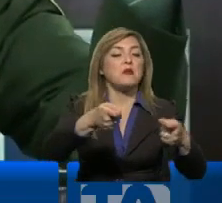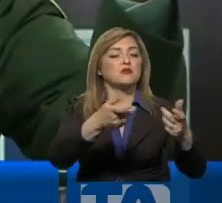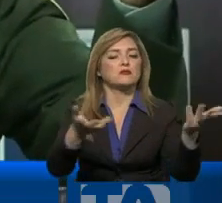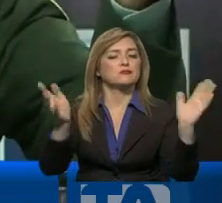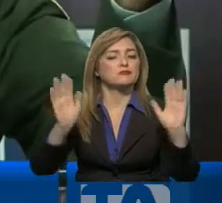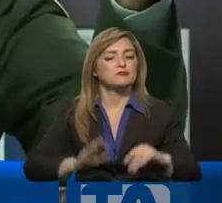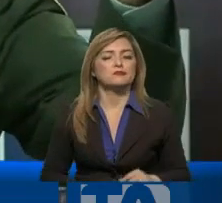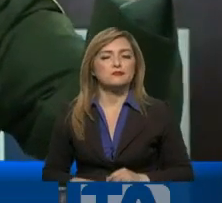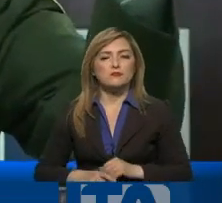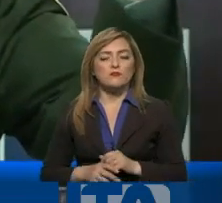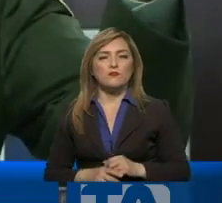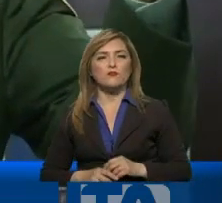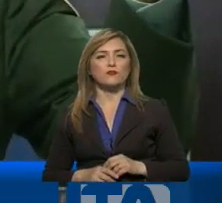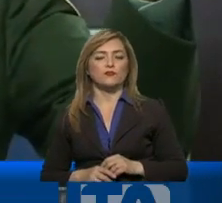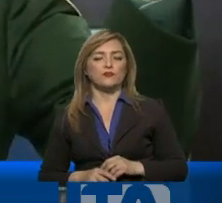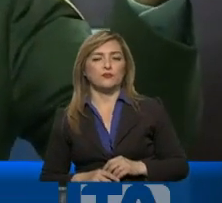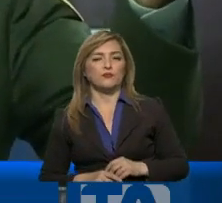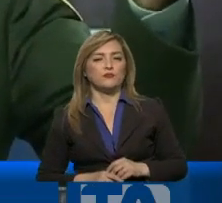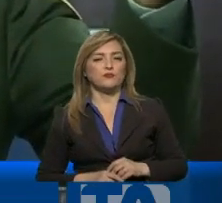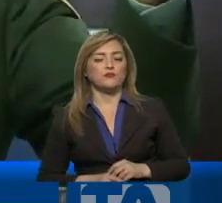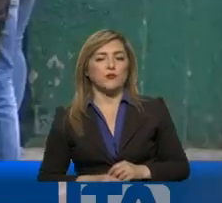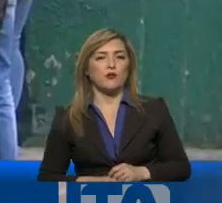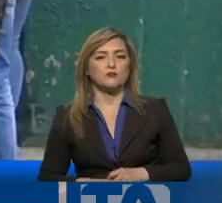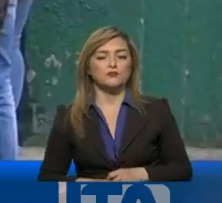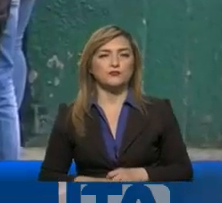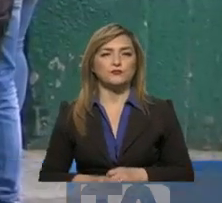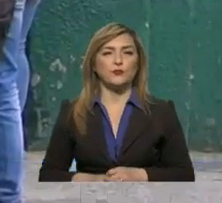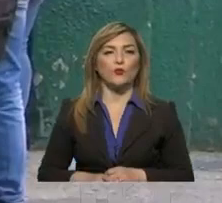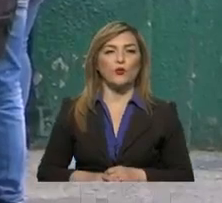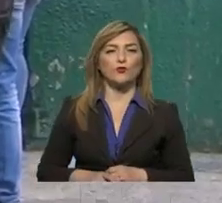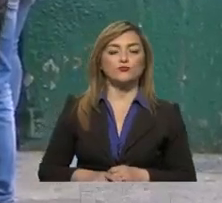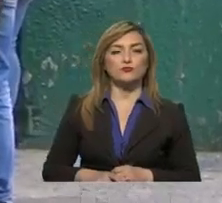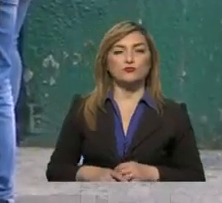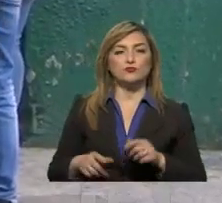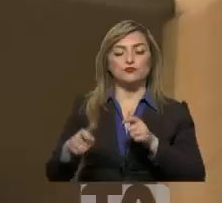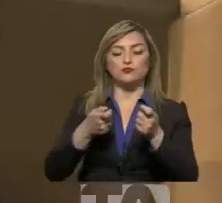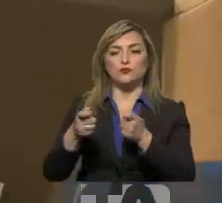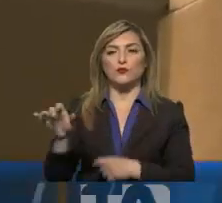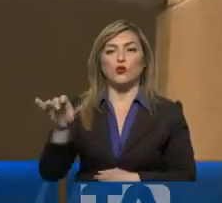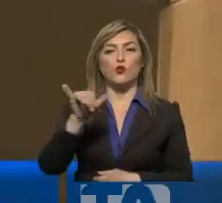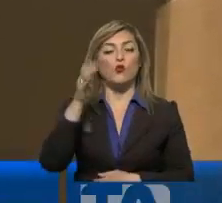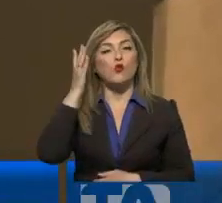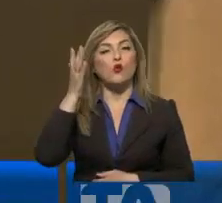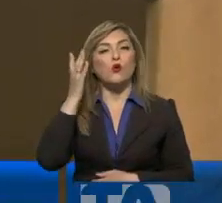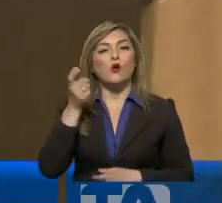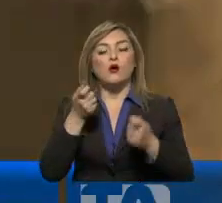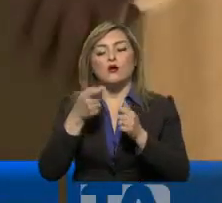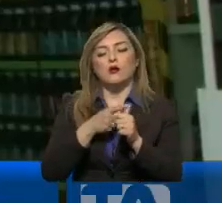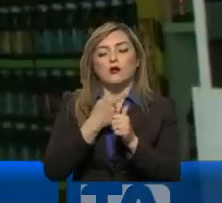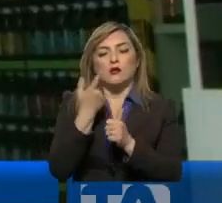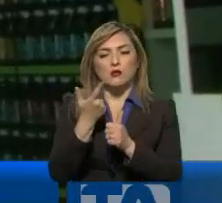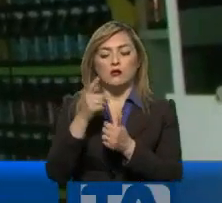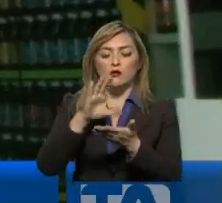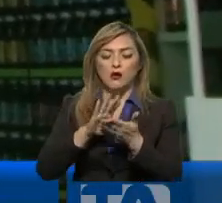y suministrarlos a los pacientes. Un operativo similar se ejecutó en Tulcán, dirigido principalmente